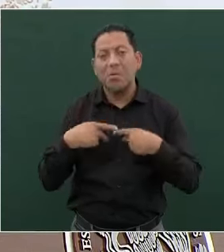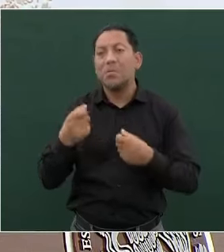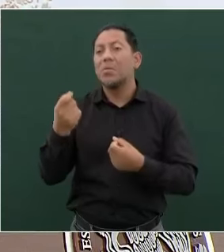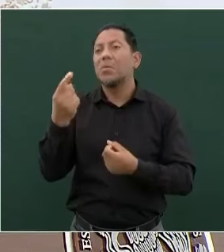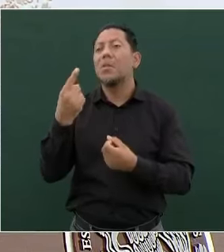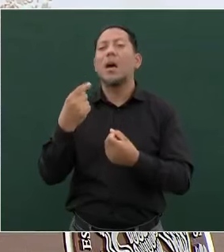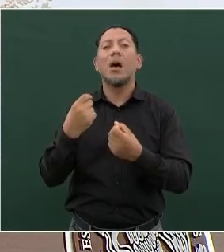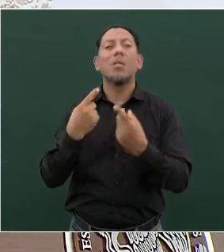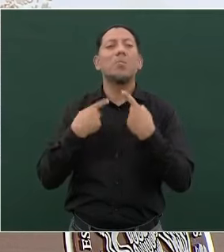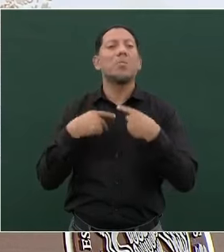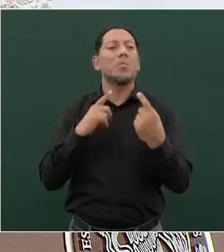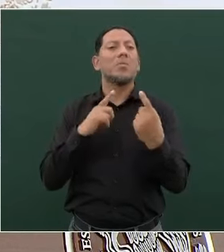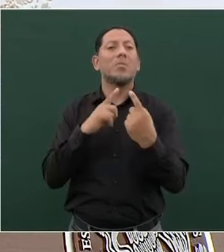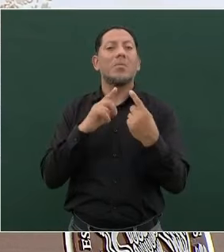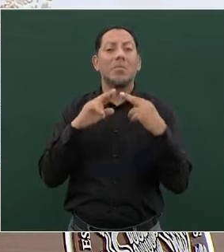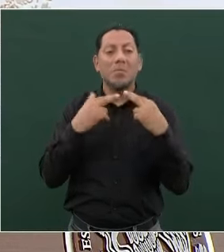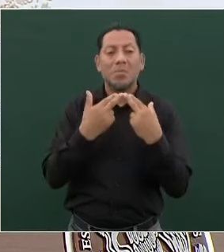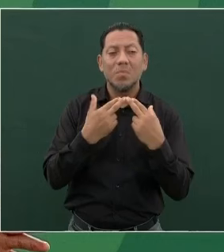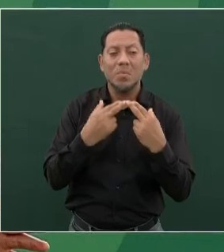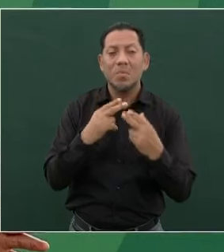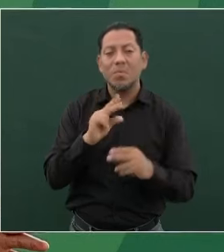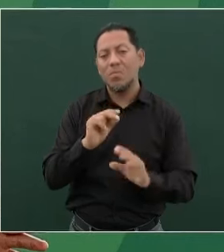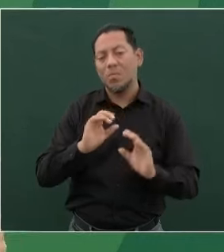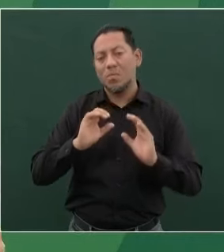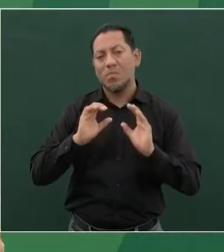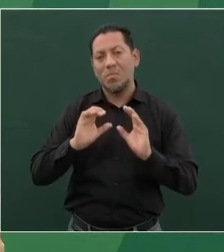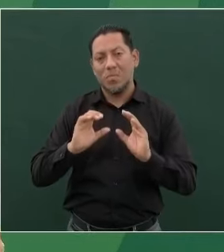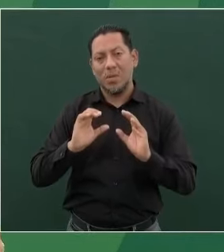porque